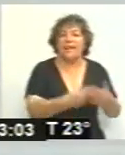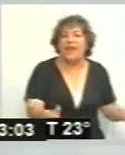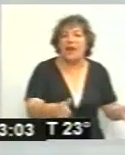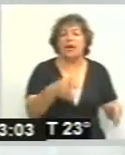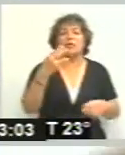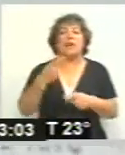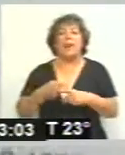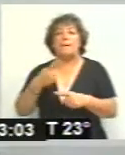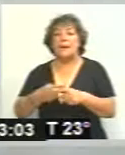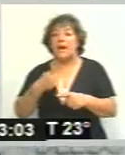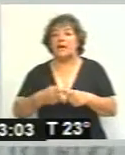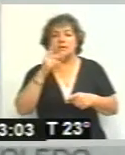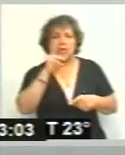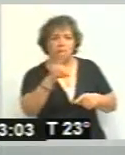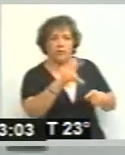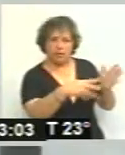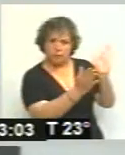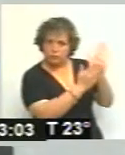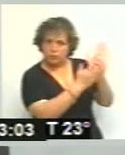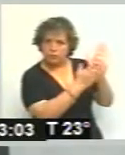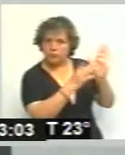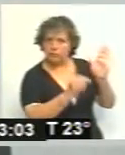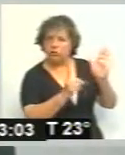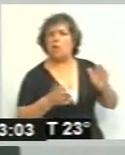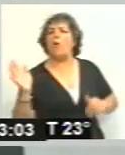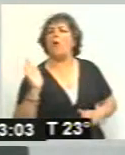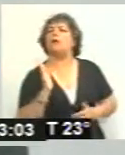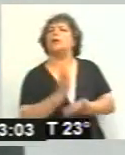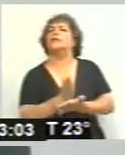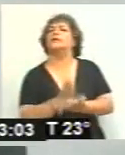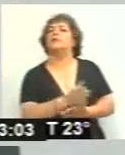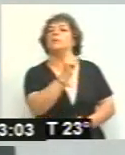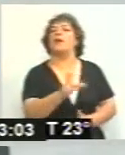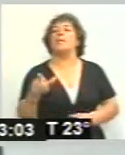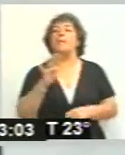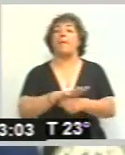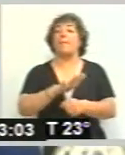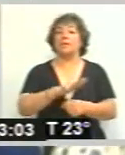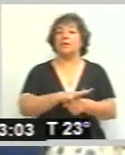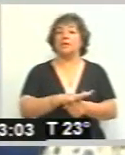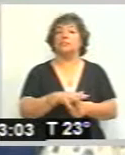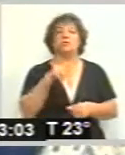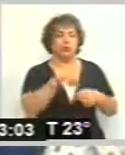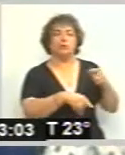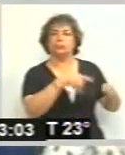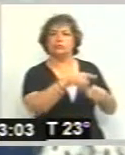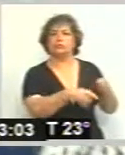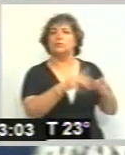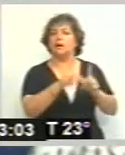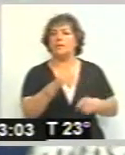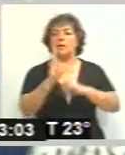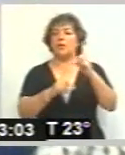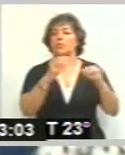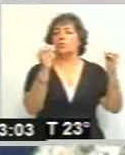plaza pública para que sirvan de escarmiento a todo el pueblo de Metán, como fue el caso del profesor Rizzo Patrón. Hubo compañeros